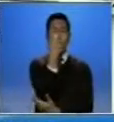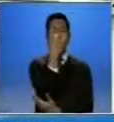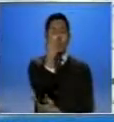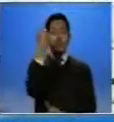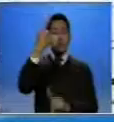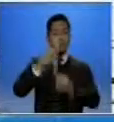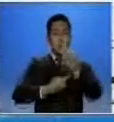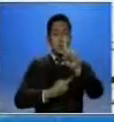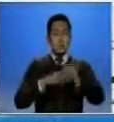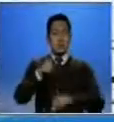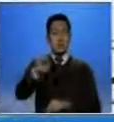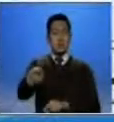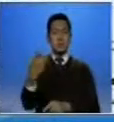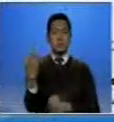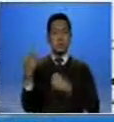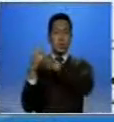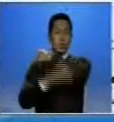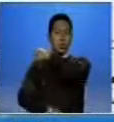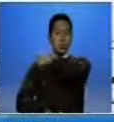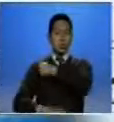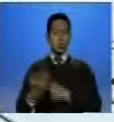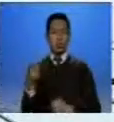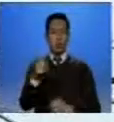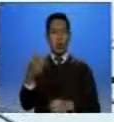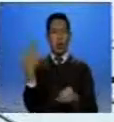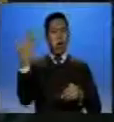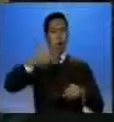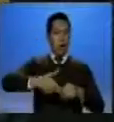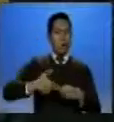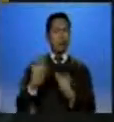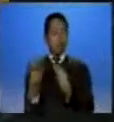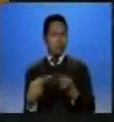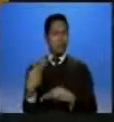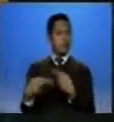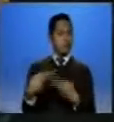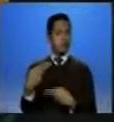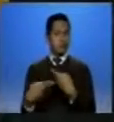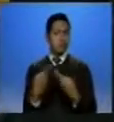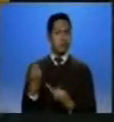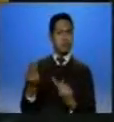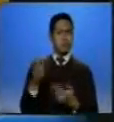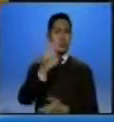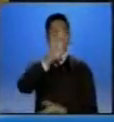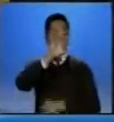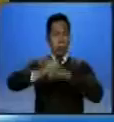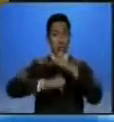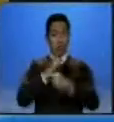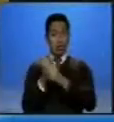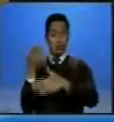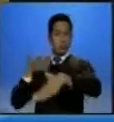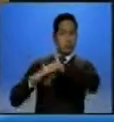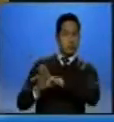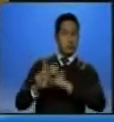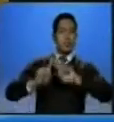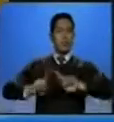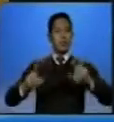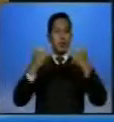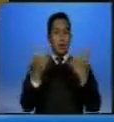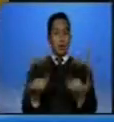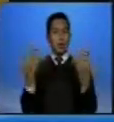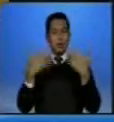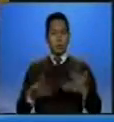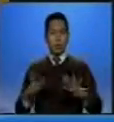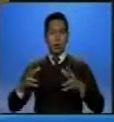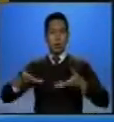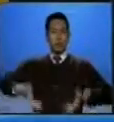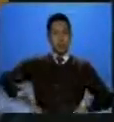de una sentencia de 5 años por tráfico de combustibles. Sabemos y reconocemos que el delito de contrabando es un ilícito y como ilícito